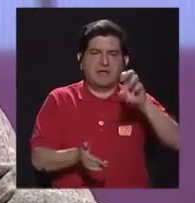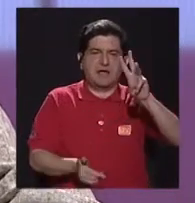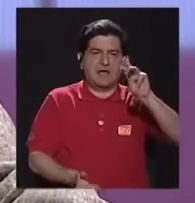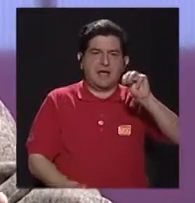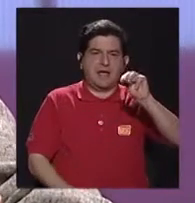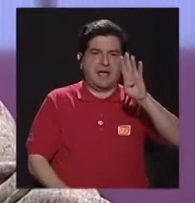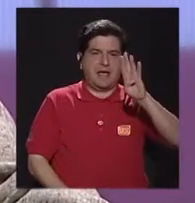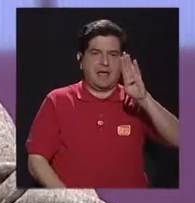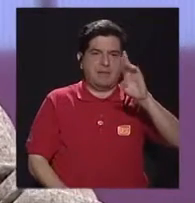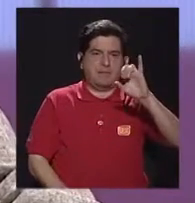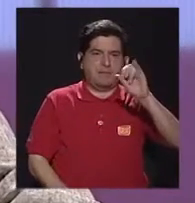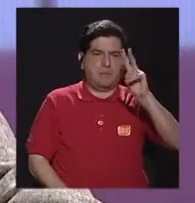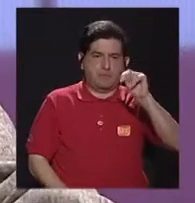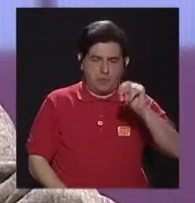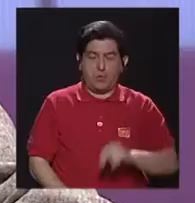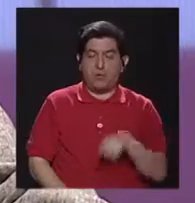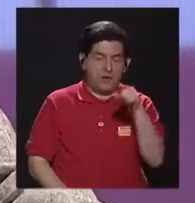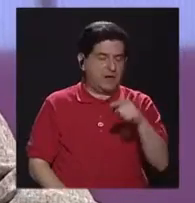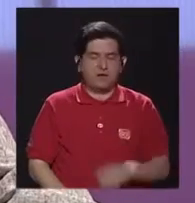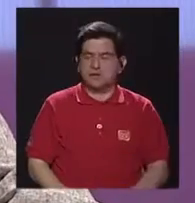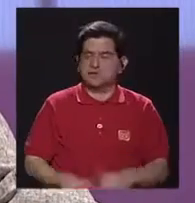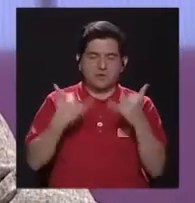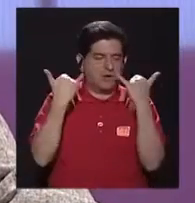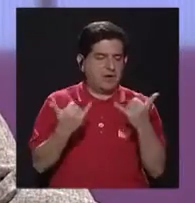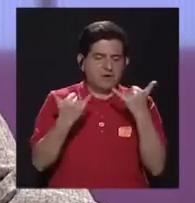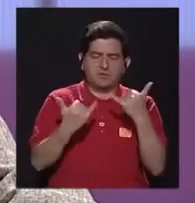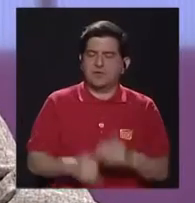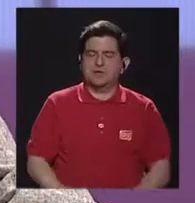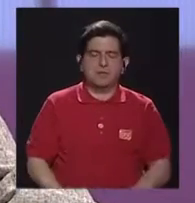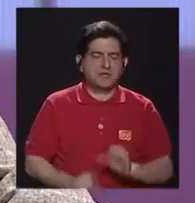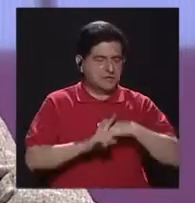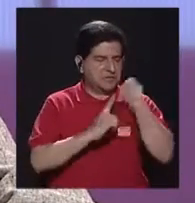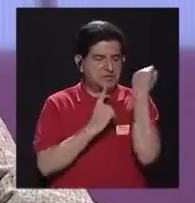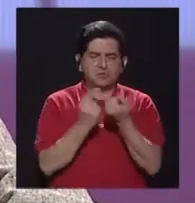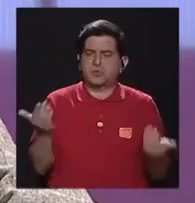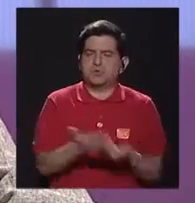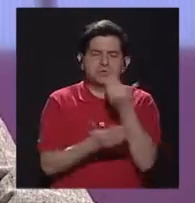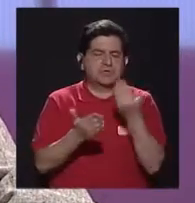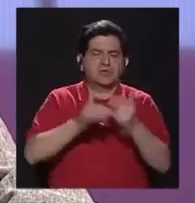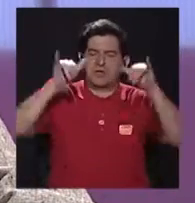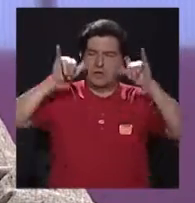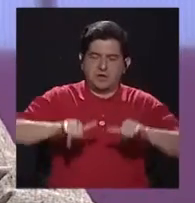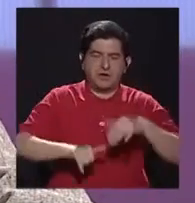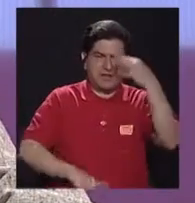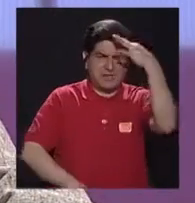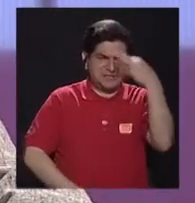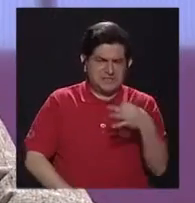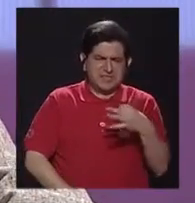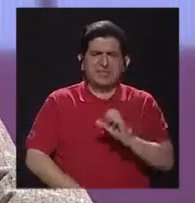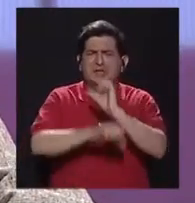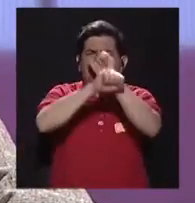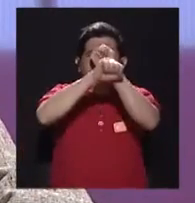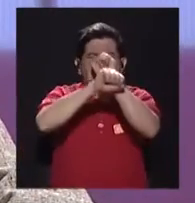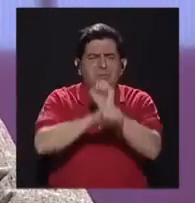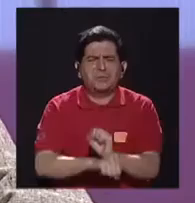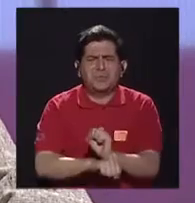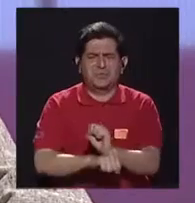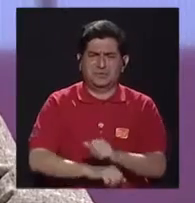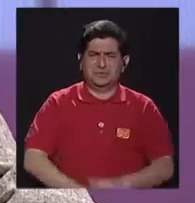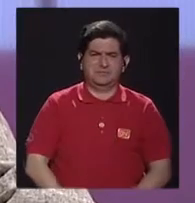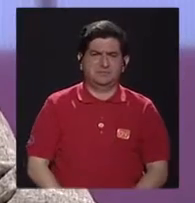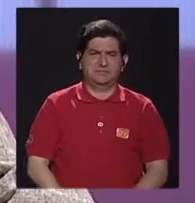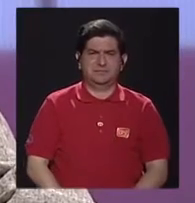Eso no se sostiene a nivel internacional en la época moderna, en la sociedad moderna. Eso es una especie de posición muy conservadora y muy anacrónica.